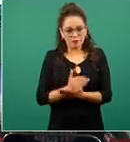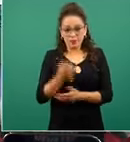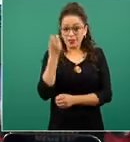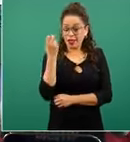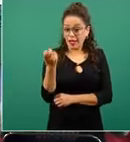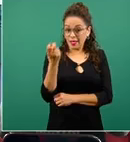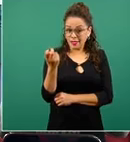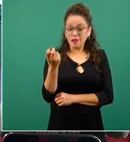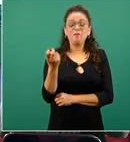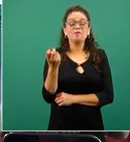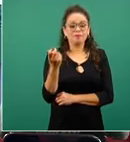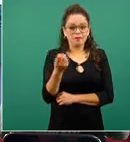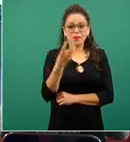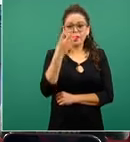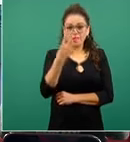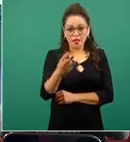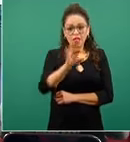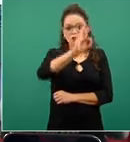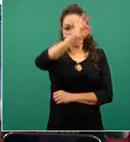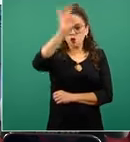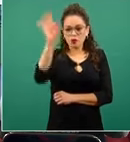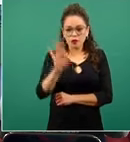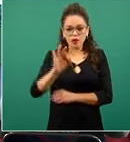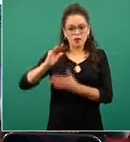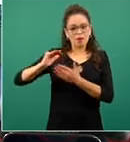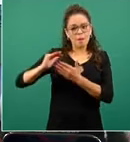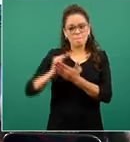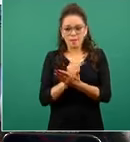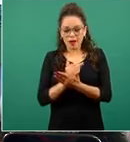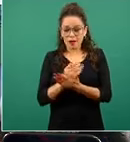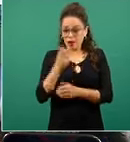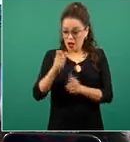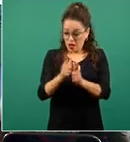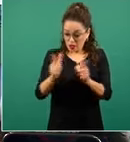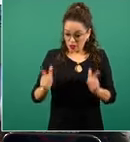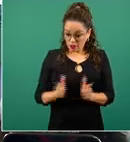indicador a una reducción del 3%, sabiendo que este grupo de